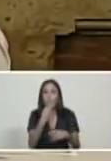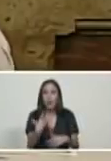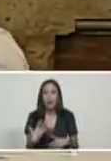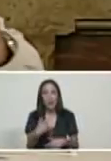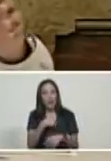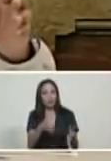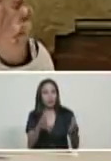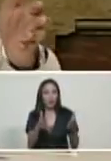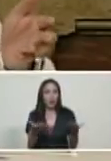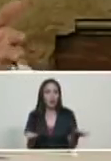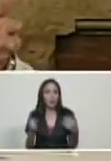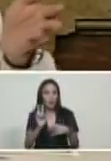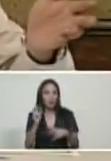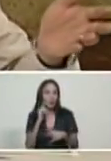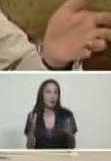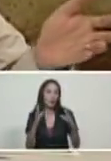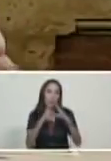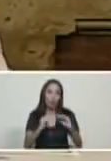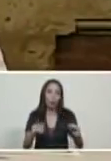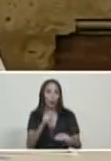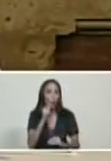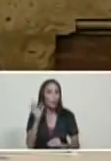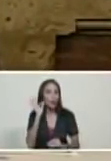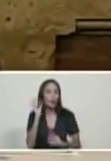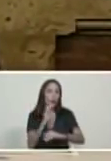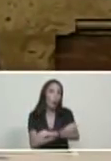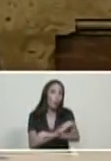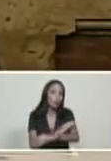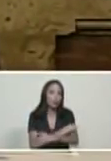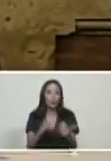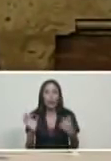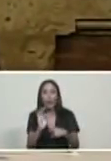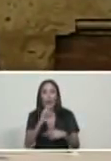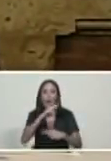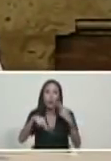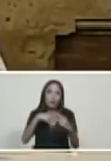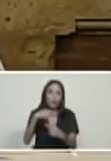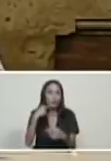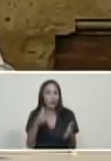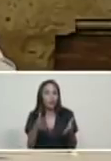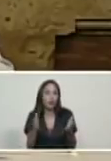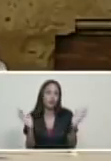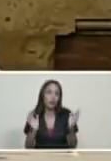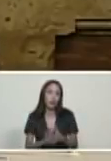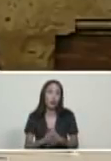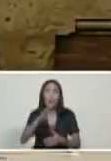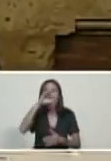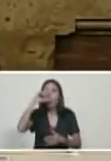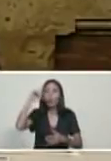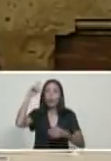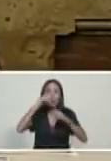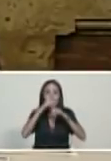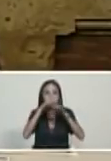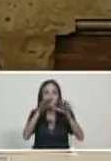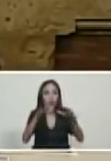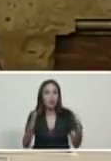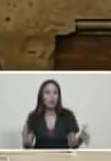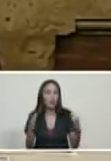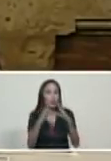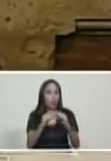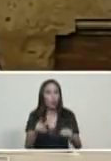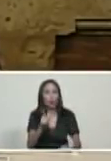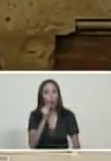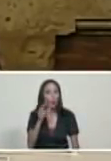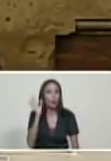gana, ganamos todos. Así de sencillo. Que Dios bendiga a esta juventud deportista, que Dios bendiga